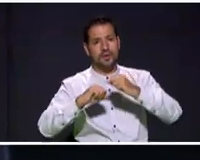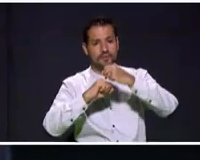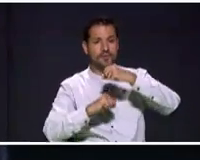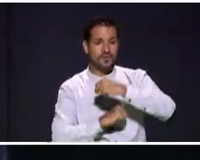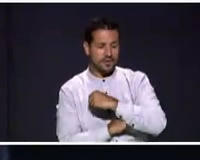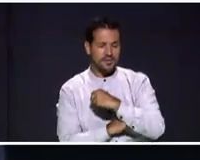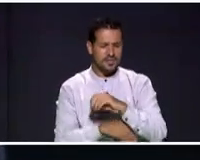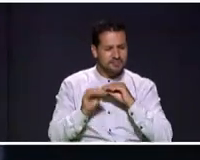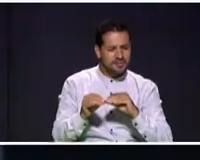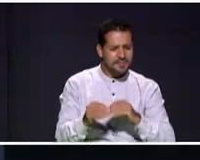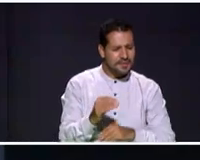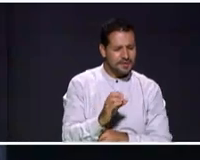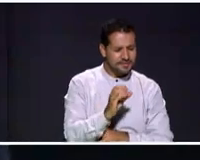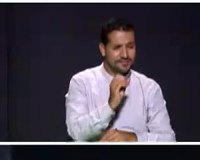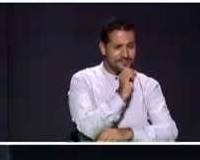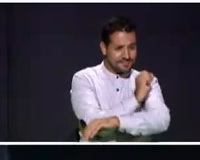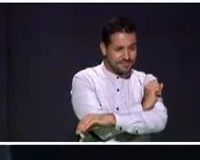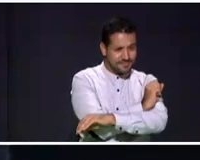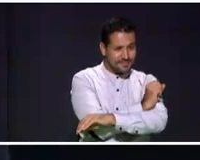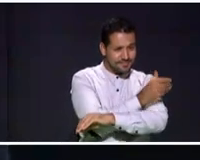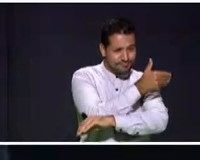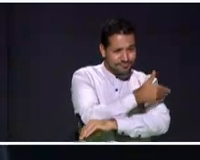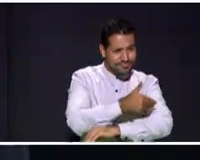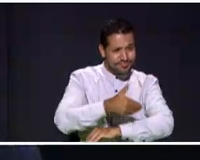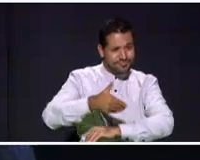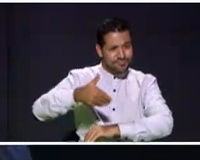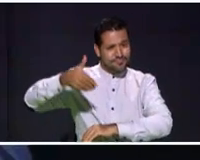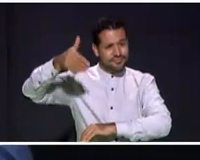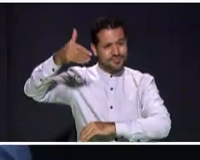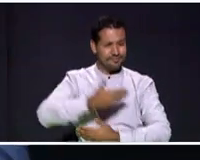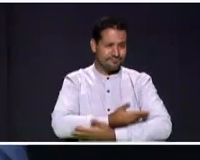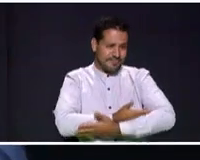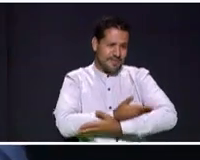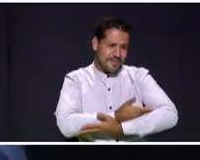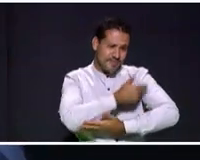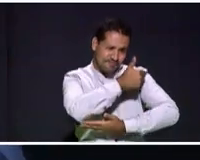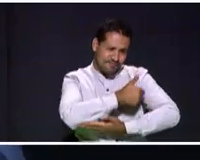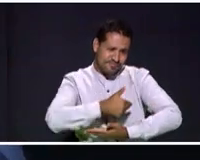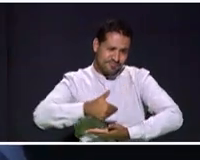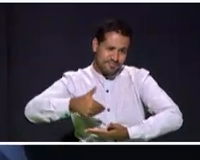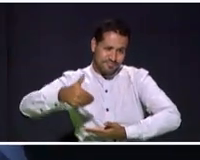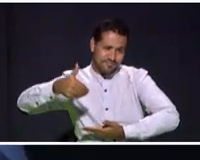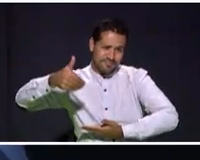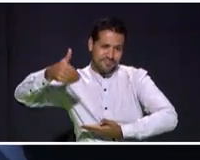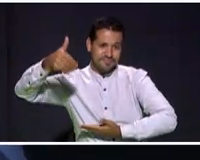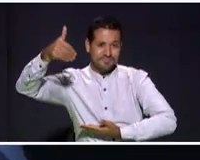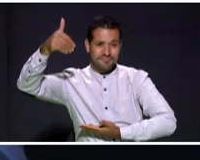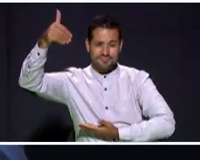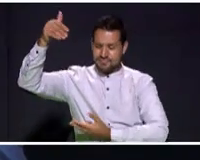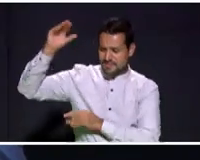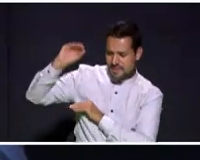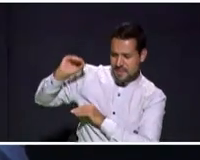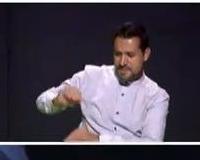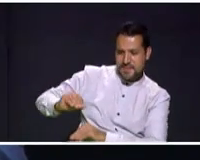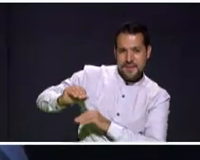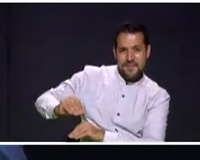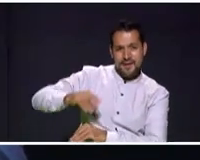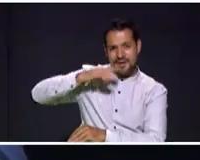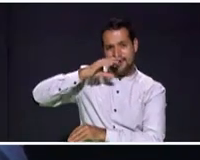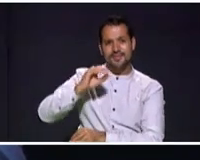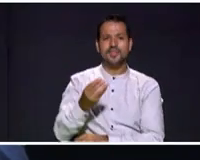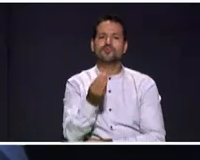pensar en la primera infancia como la gran posibilidad de que en un plan de largo plazo de unos 15 ó 20 años tengamos niños con buena nutrición